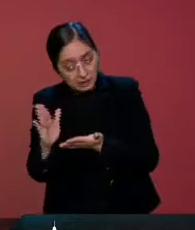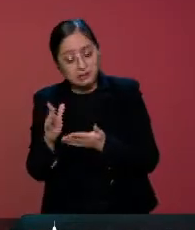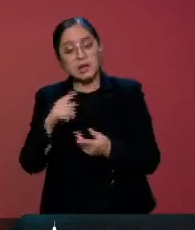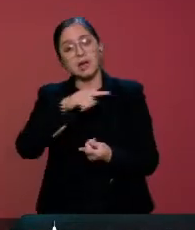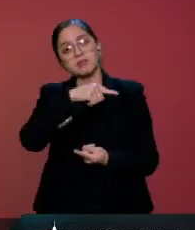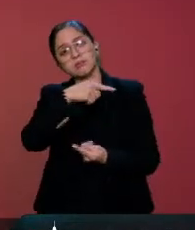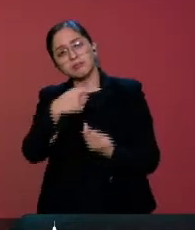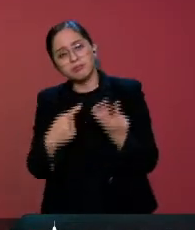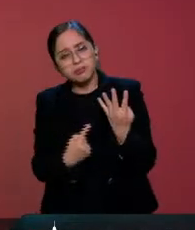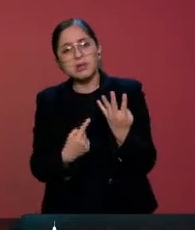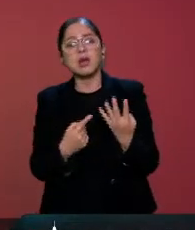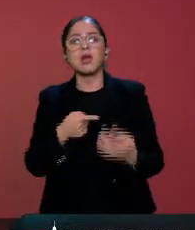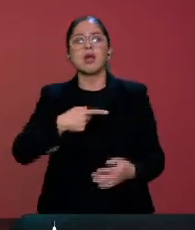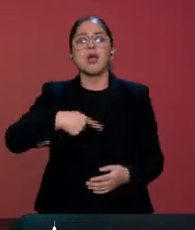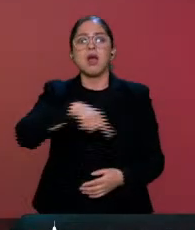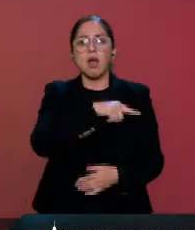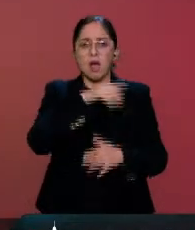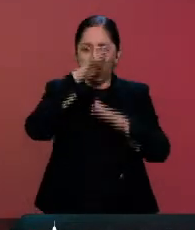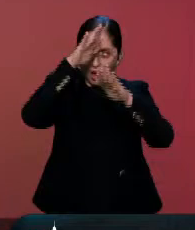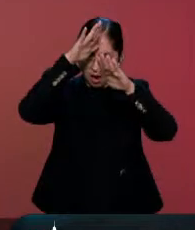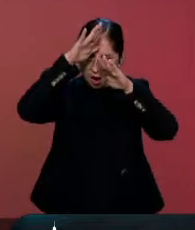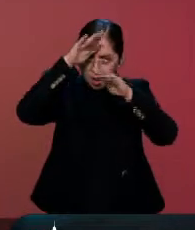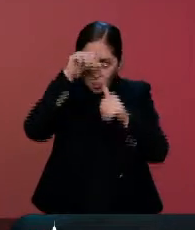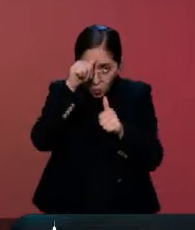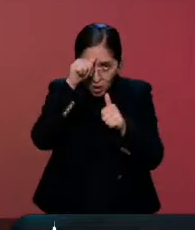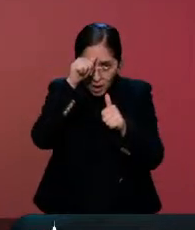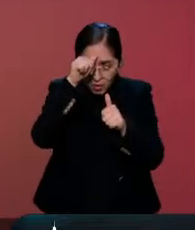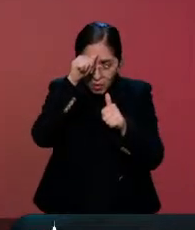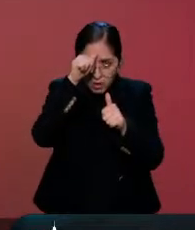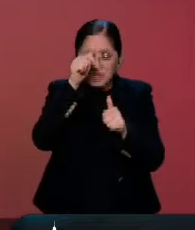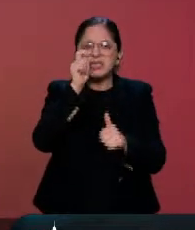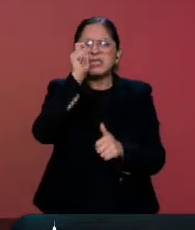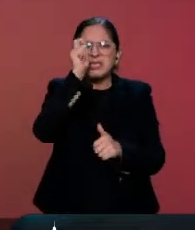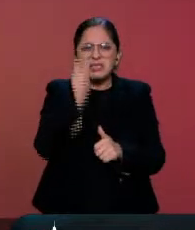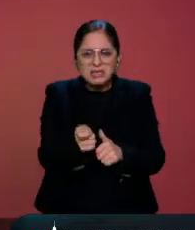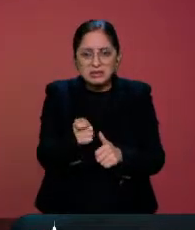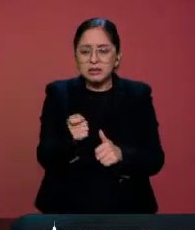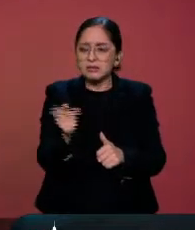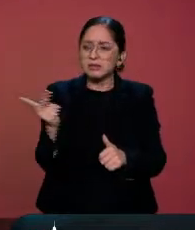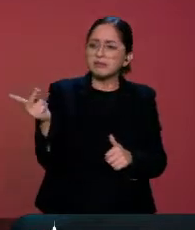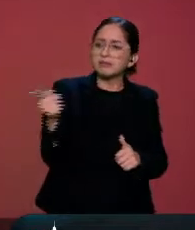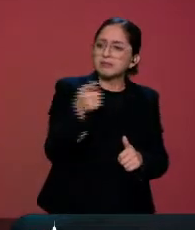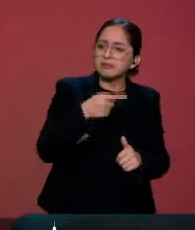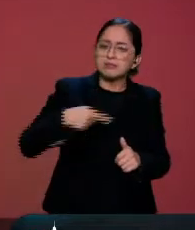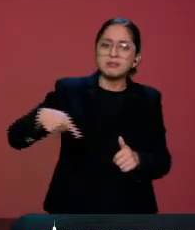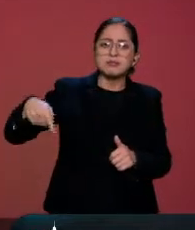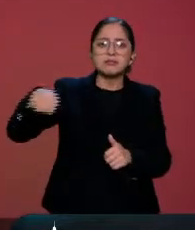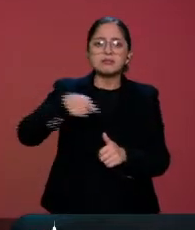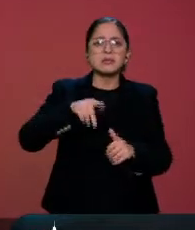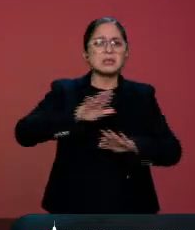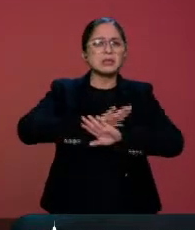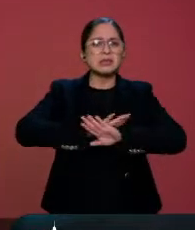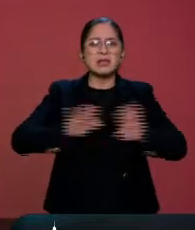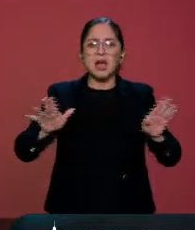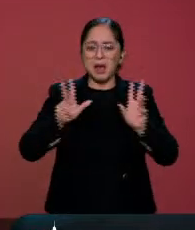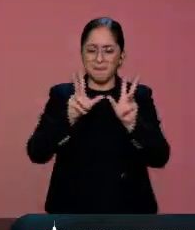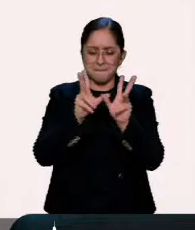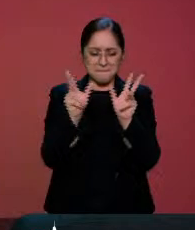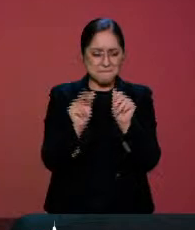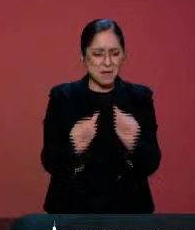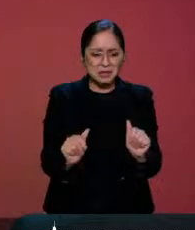buscar una tregua de cuando menos cinco años